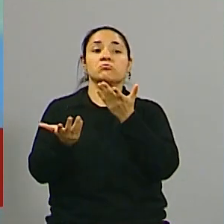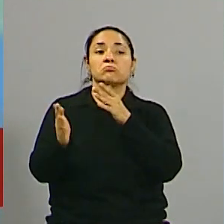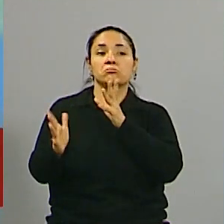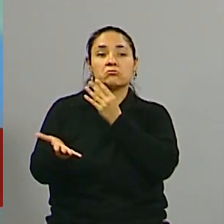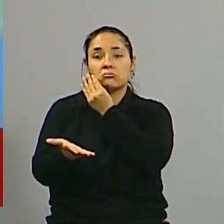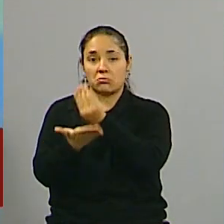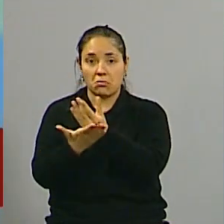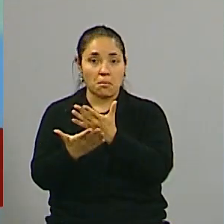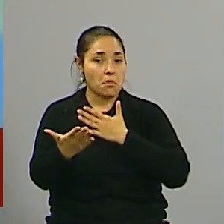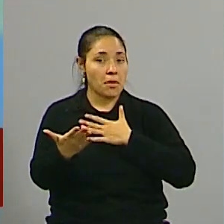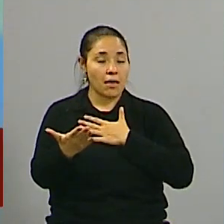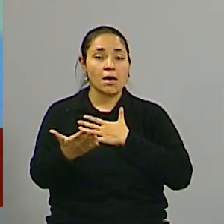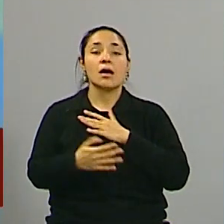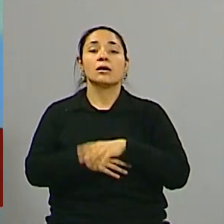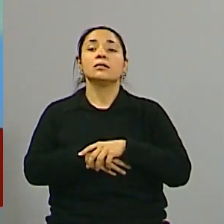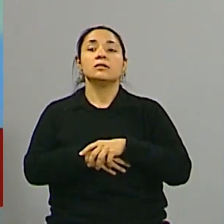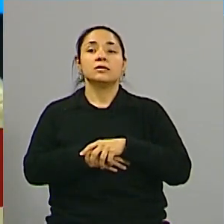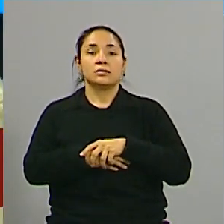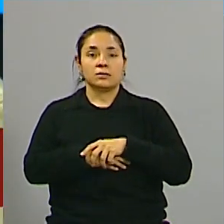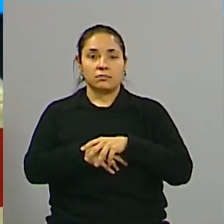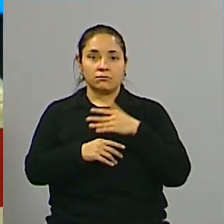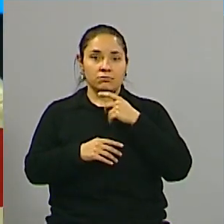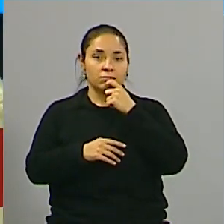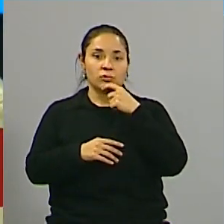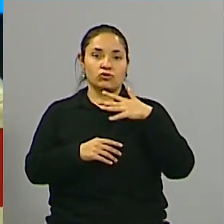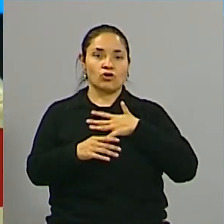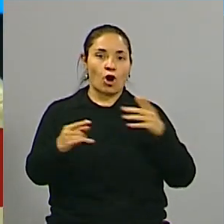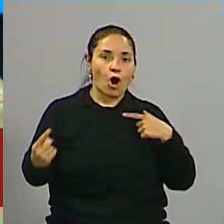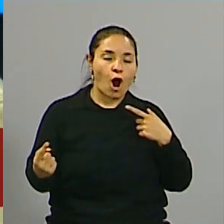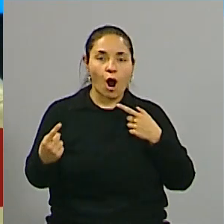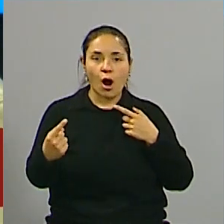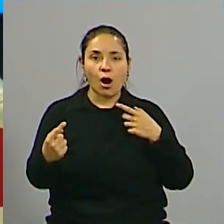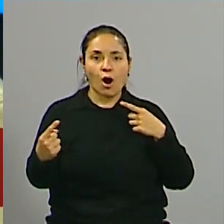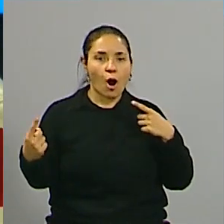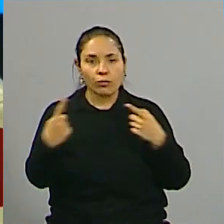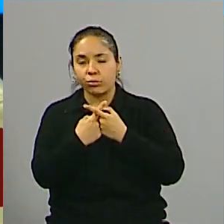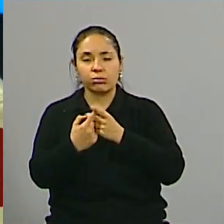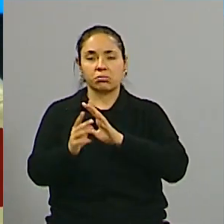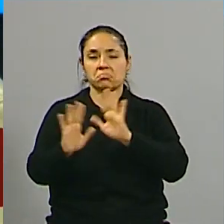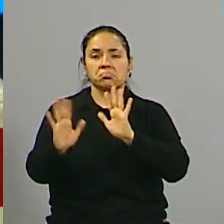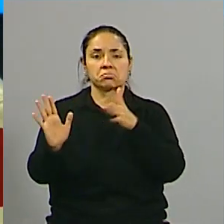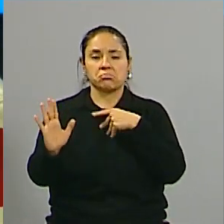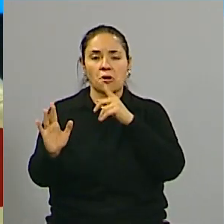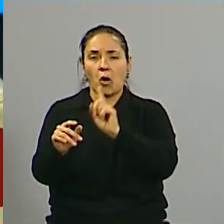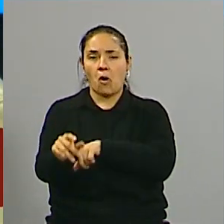sí no acostumbro, digamos, a la confrontación permanente, digamos, ¿no?